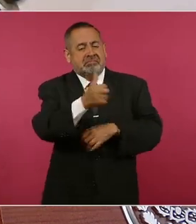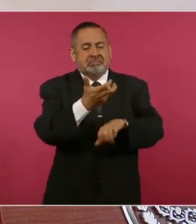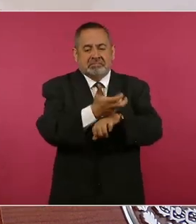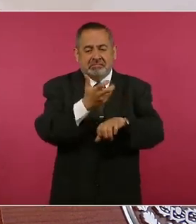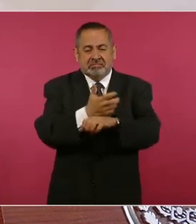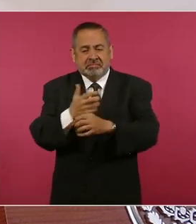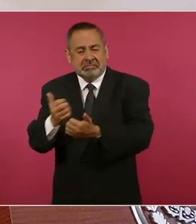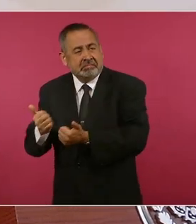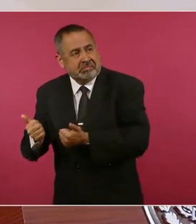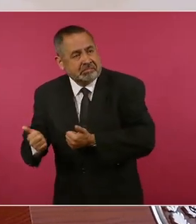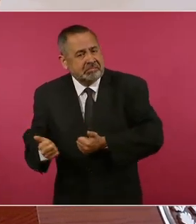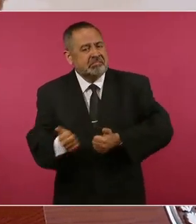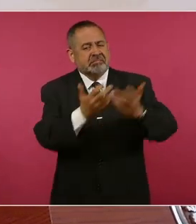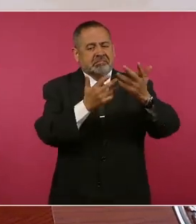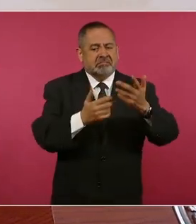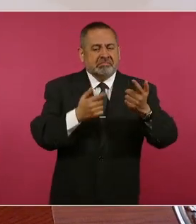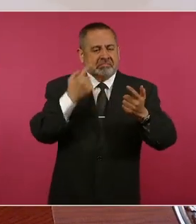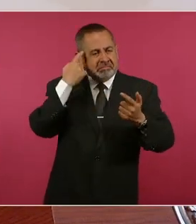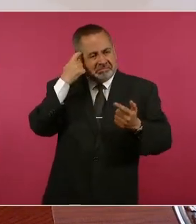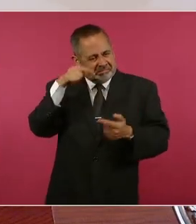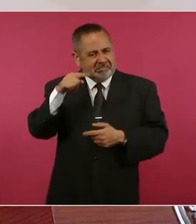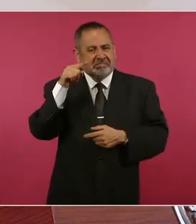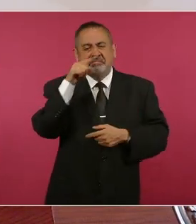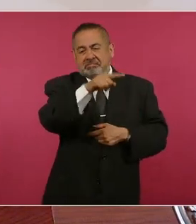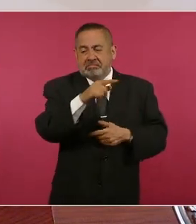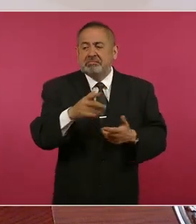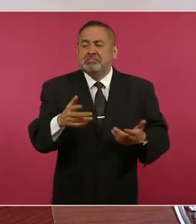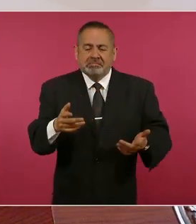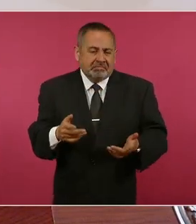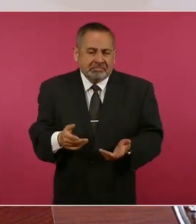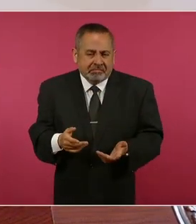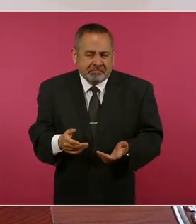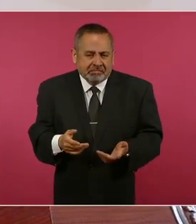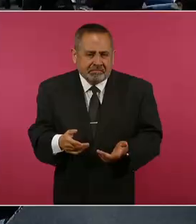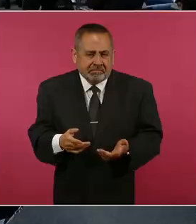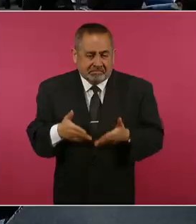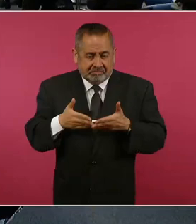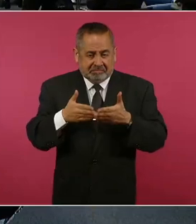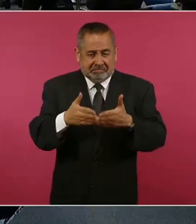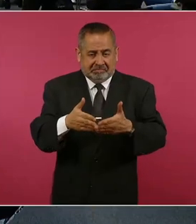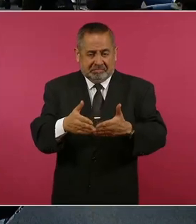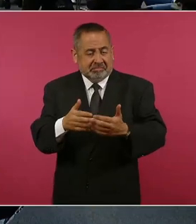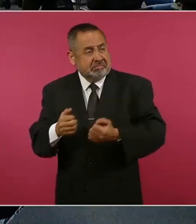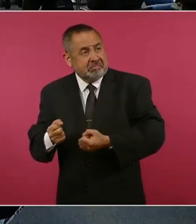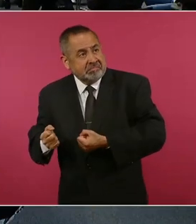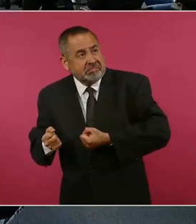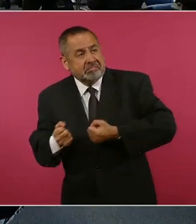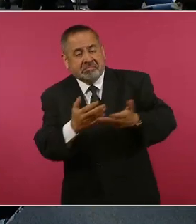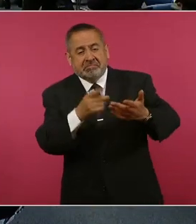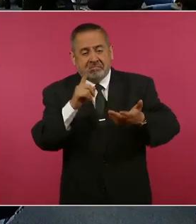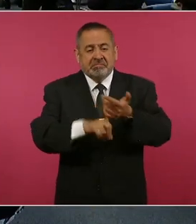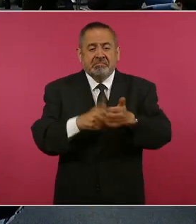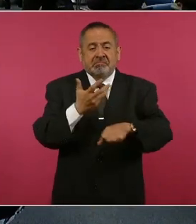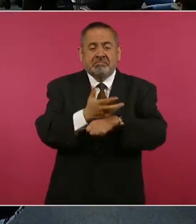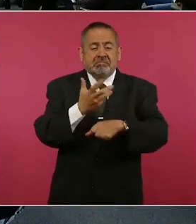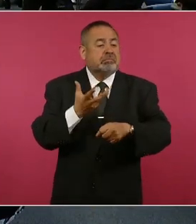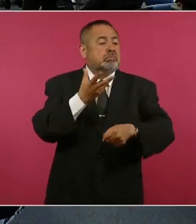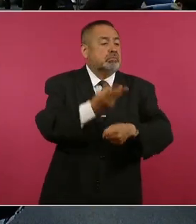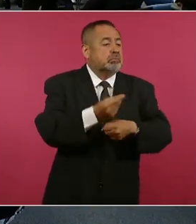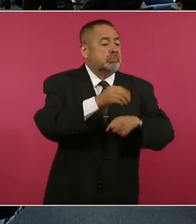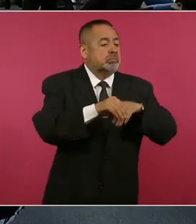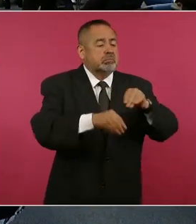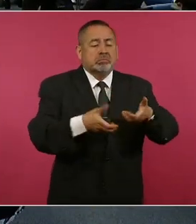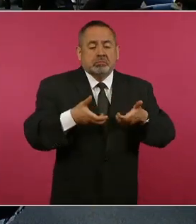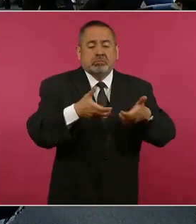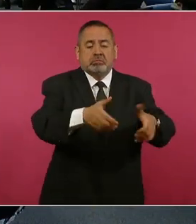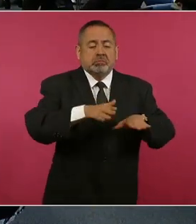llevan todo ese material en barco para arreglar las